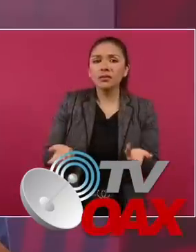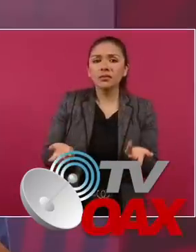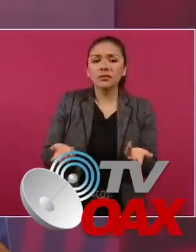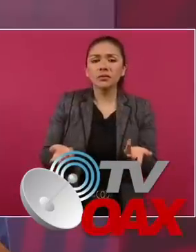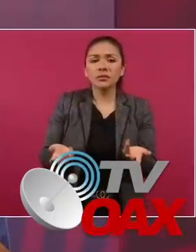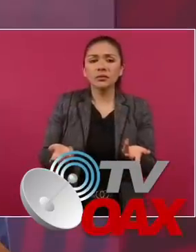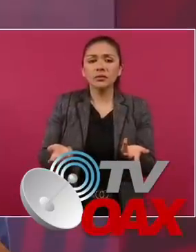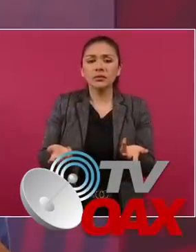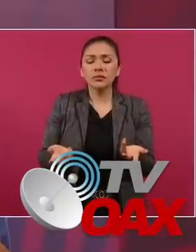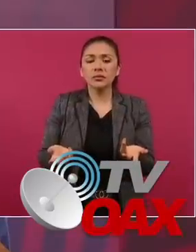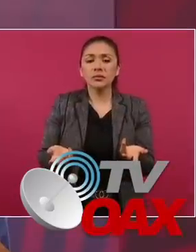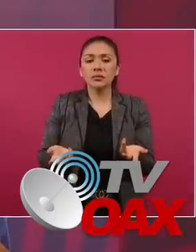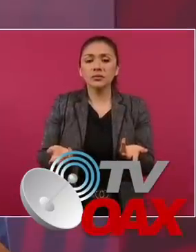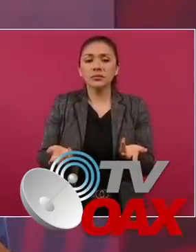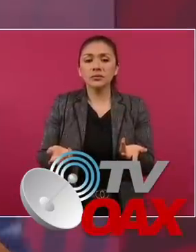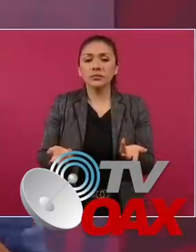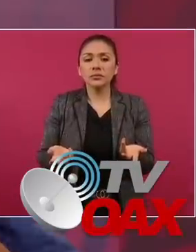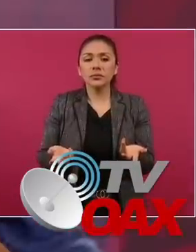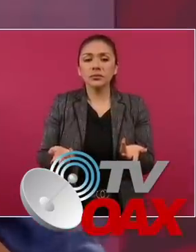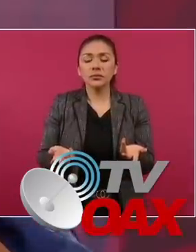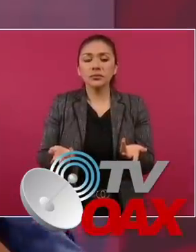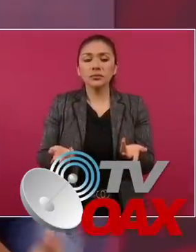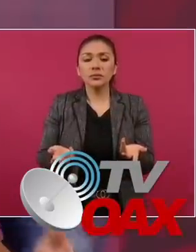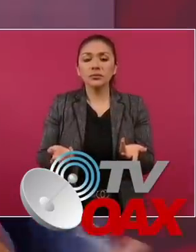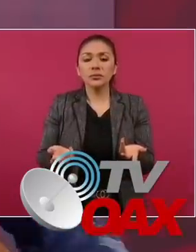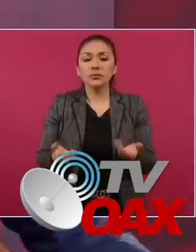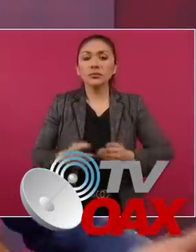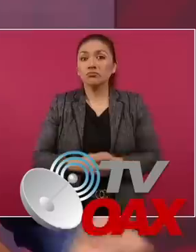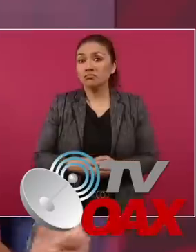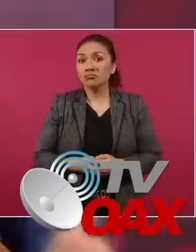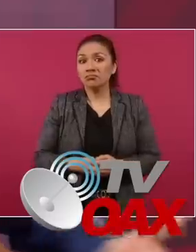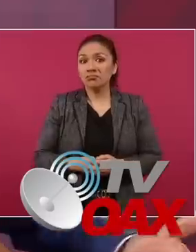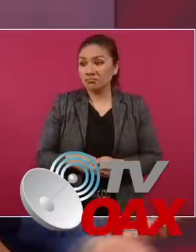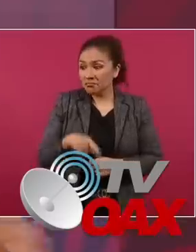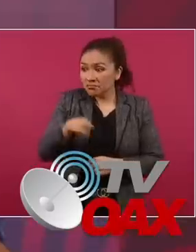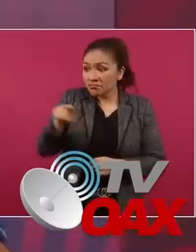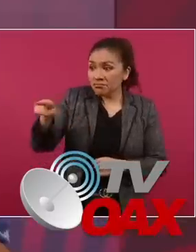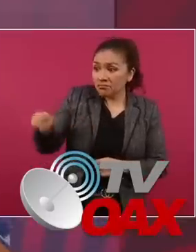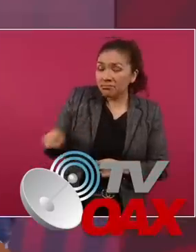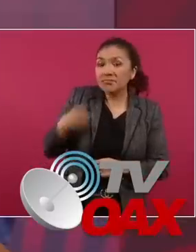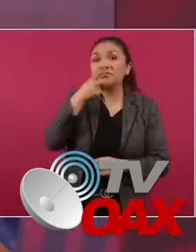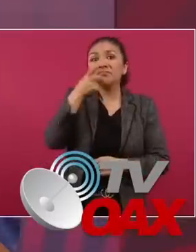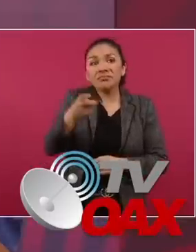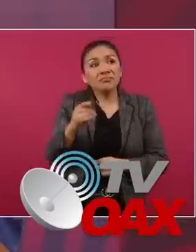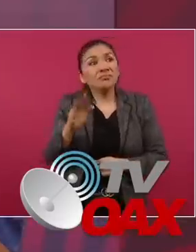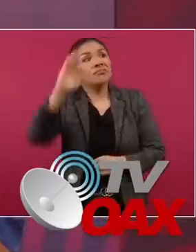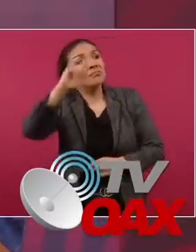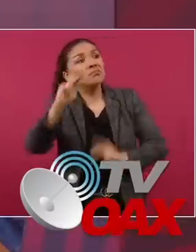Y nadie dice nada.